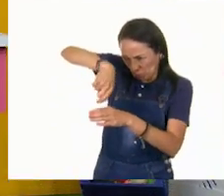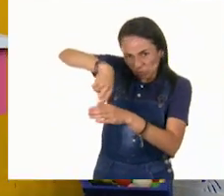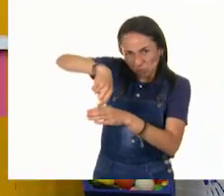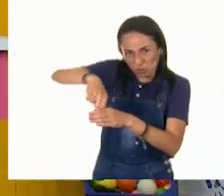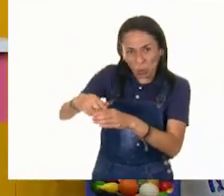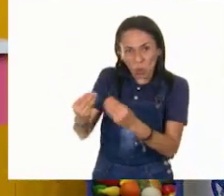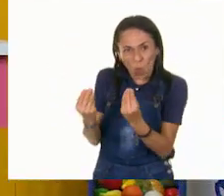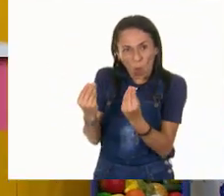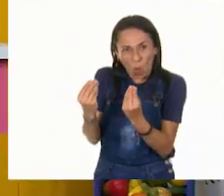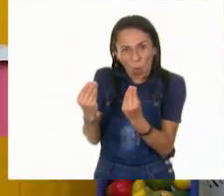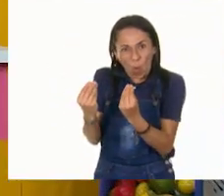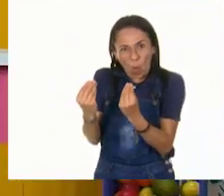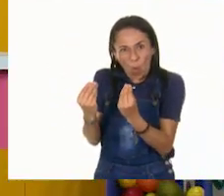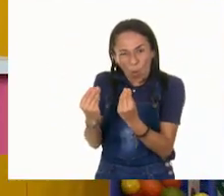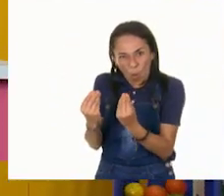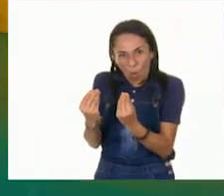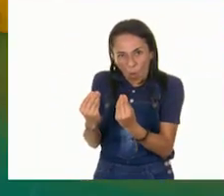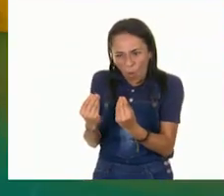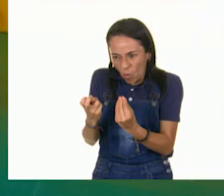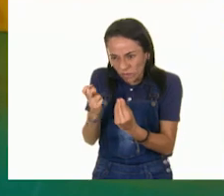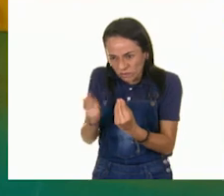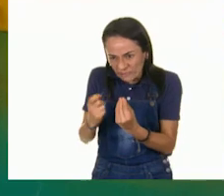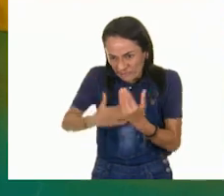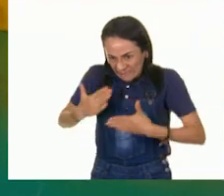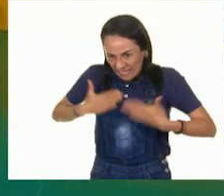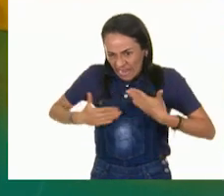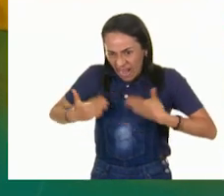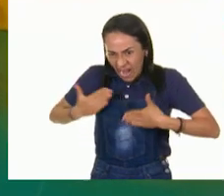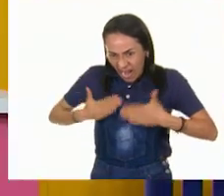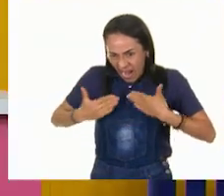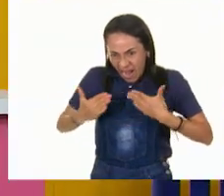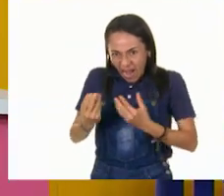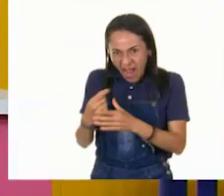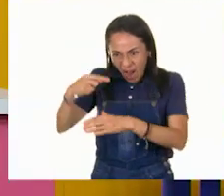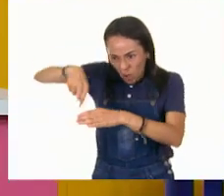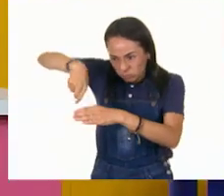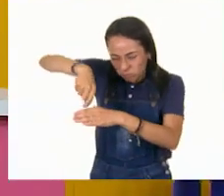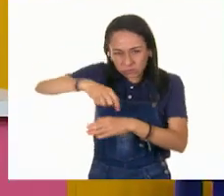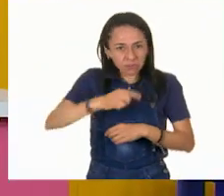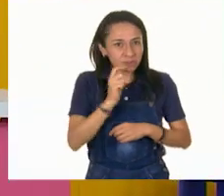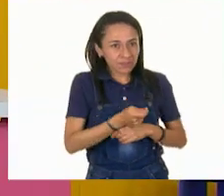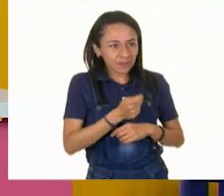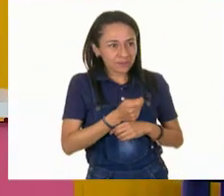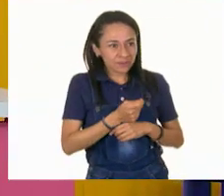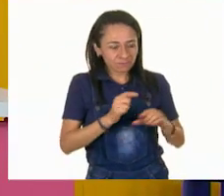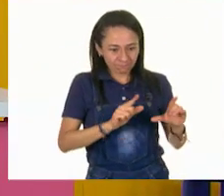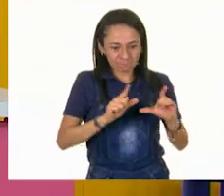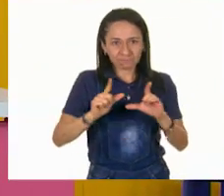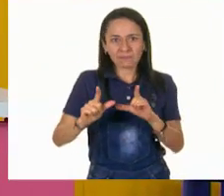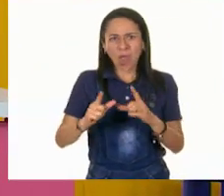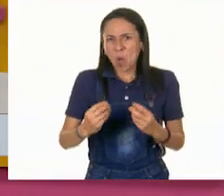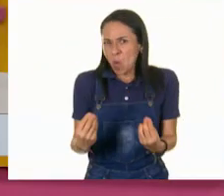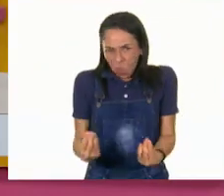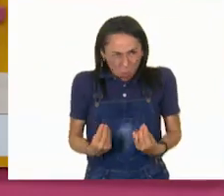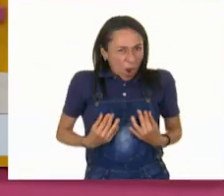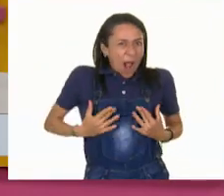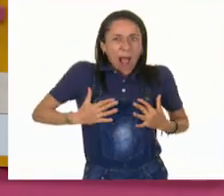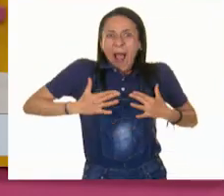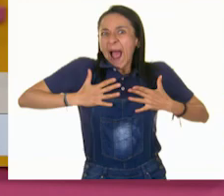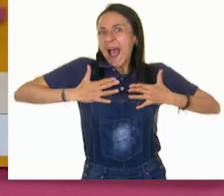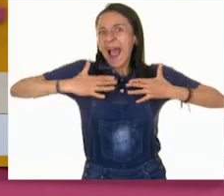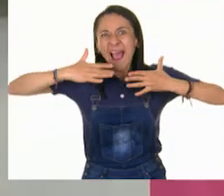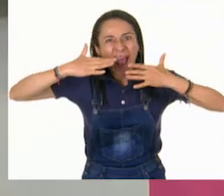¡Nos falta uno! ¡De alegría! ¿Cuál es ese? ¡La